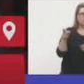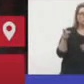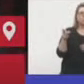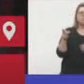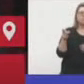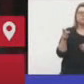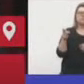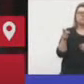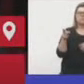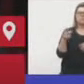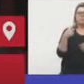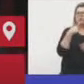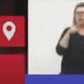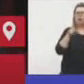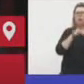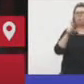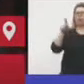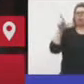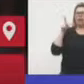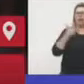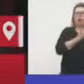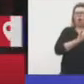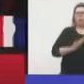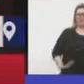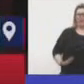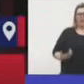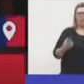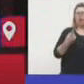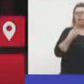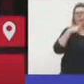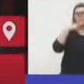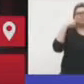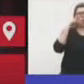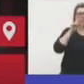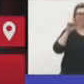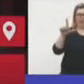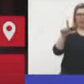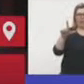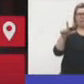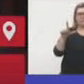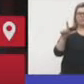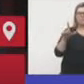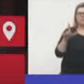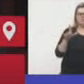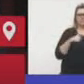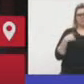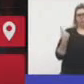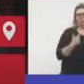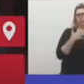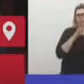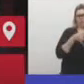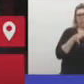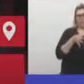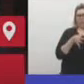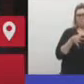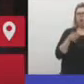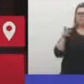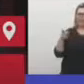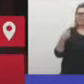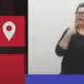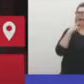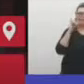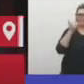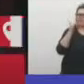pero bueno, se viene un tiempo complicado en ese sentido. Sí, en realidad nosotros en los lugares que se necesitan